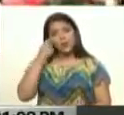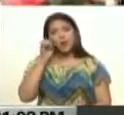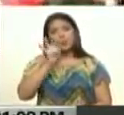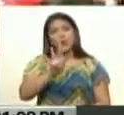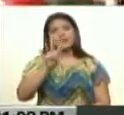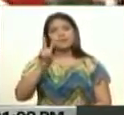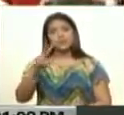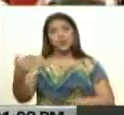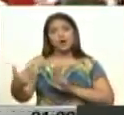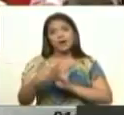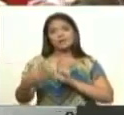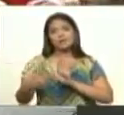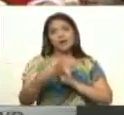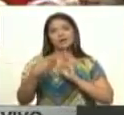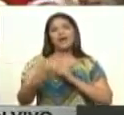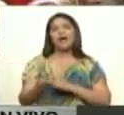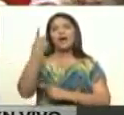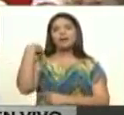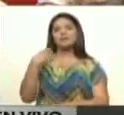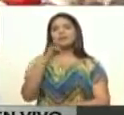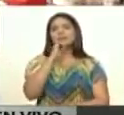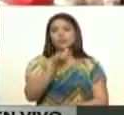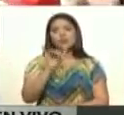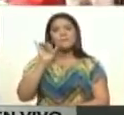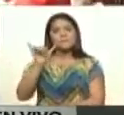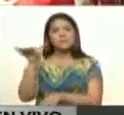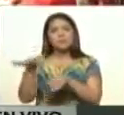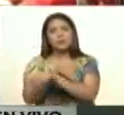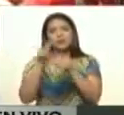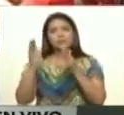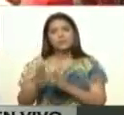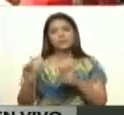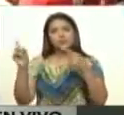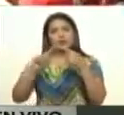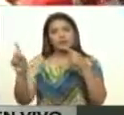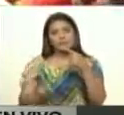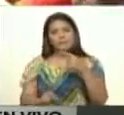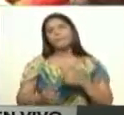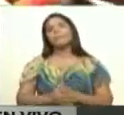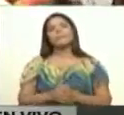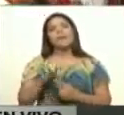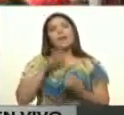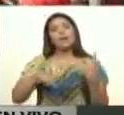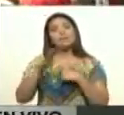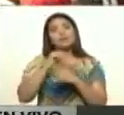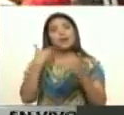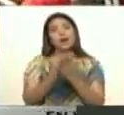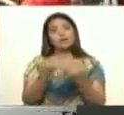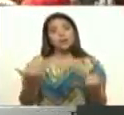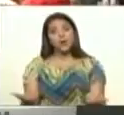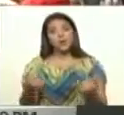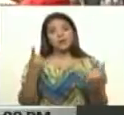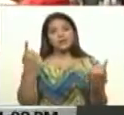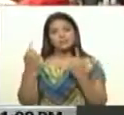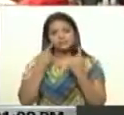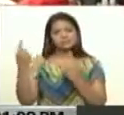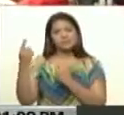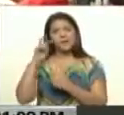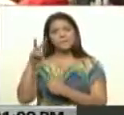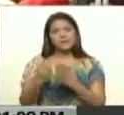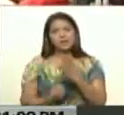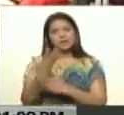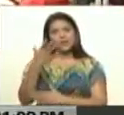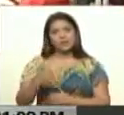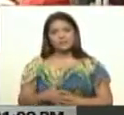42 ataques que ayer denunciaba el propio ministro Luis Mota Domínguez. Es el ambiente hasta ahora que se vive en las afueras del Palacio